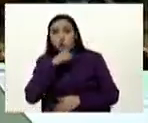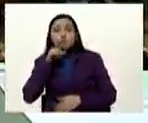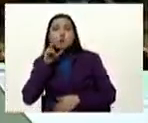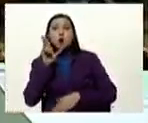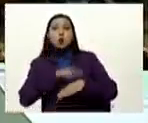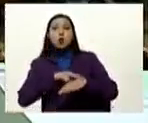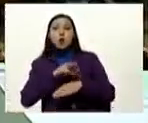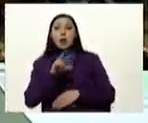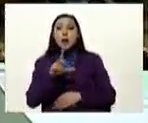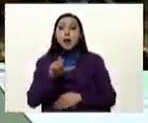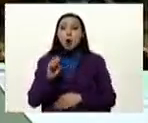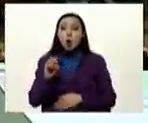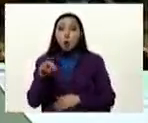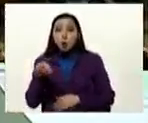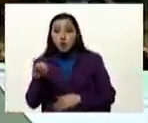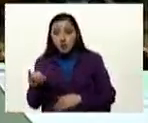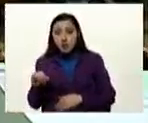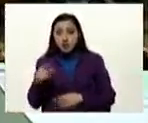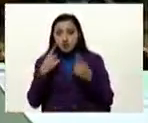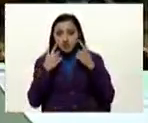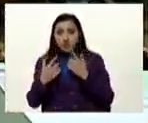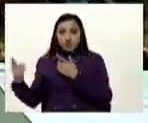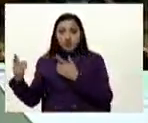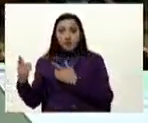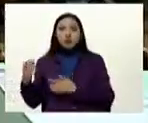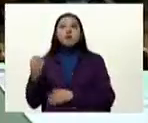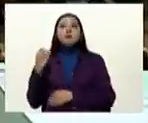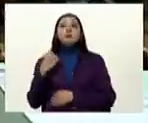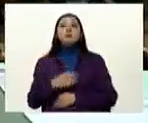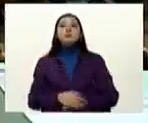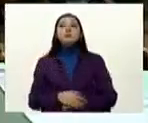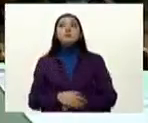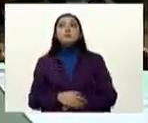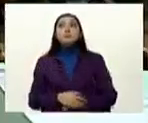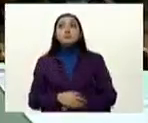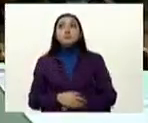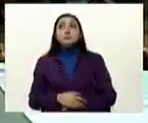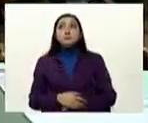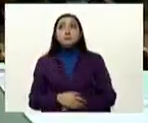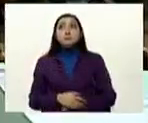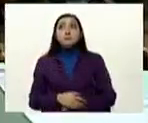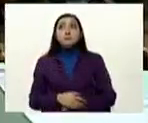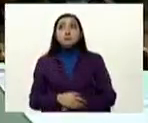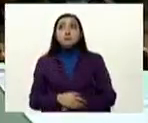Raúl Leoni. ¿Estamos listos en Maracaibo? Adelante, gobernador.